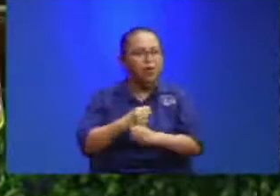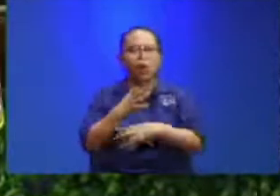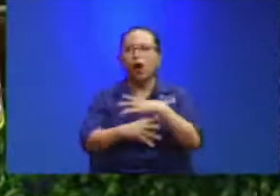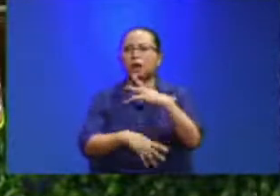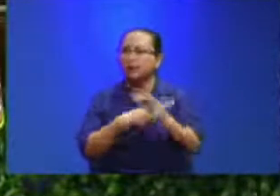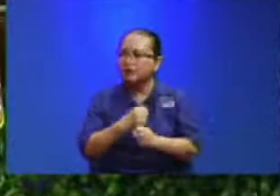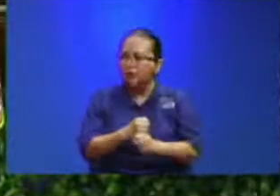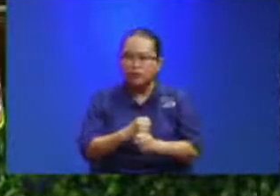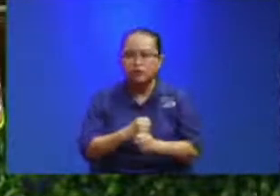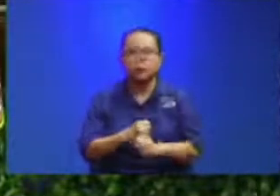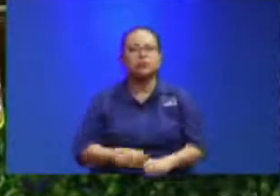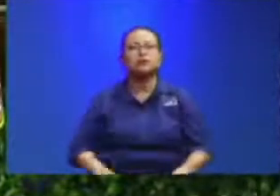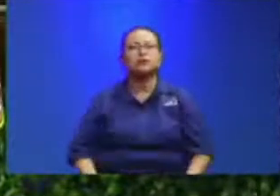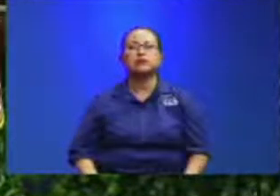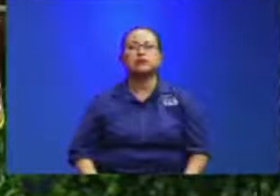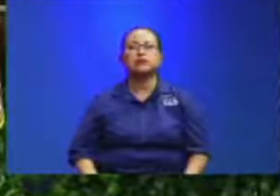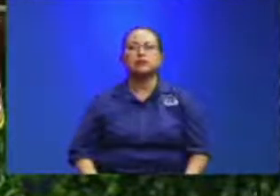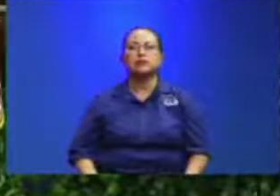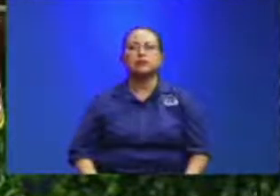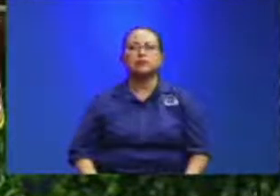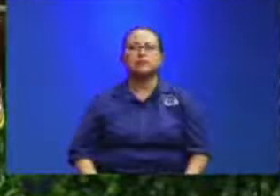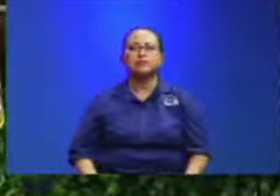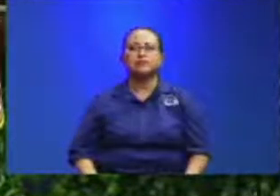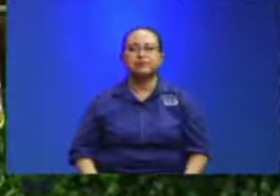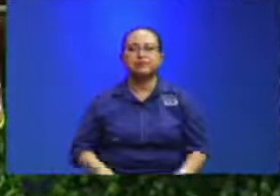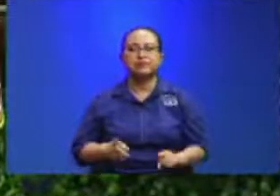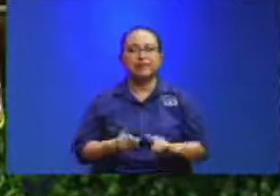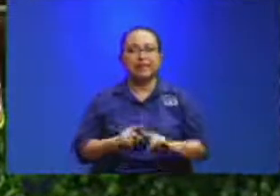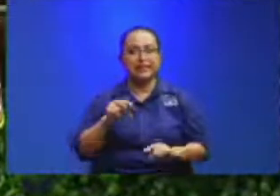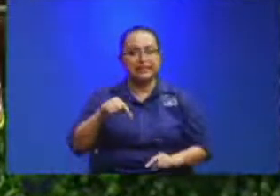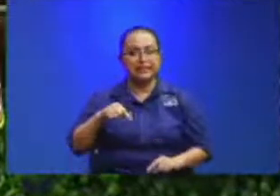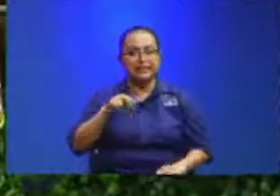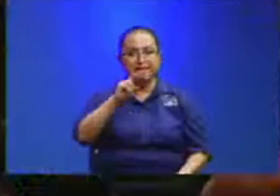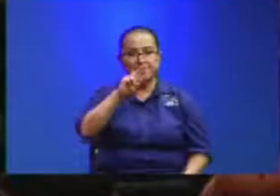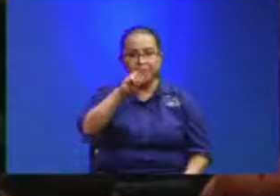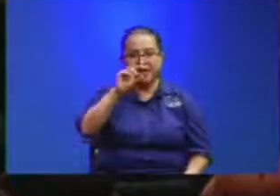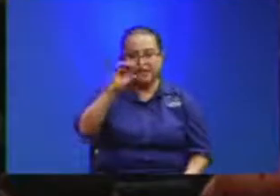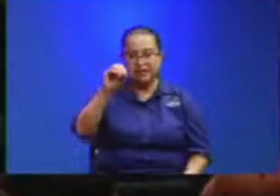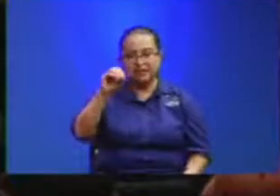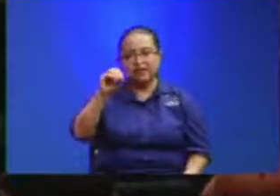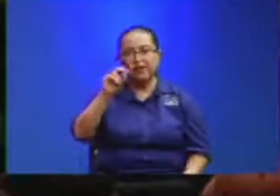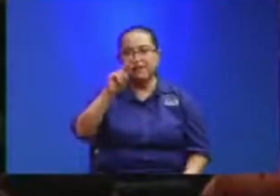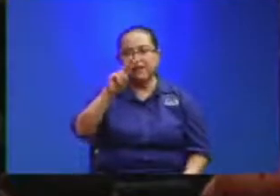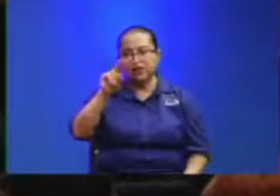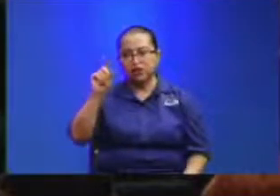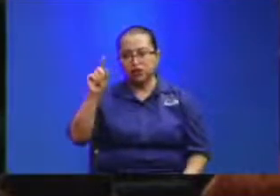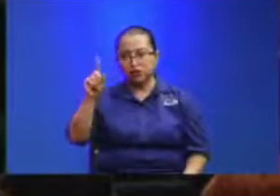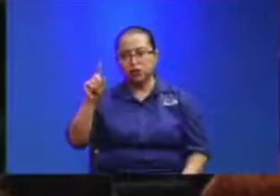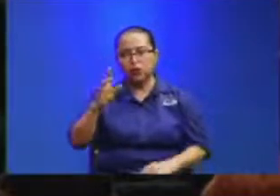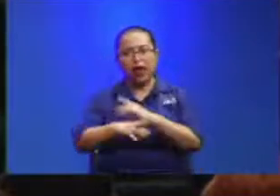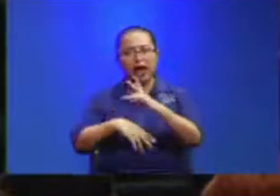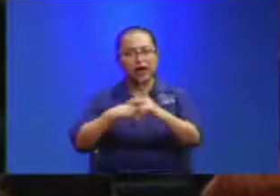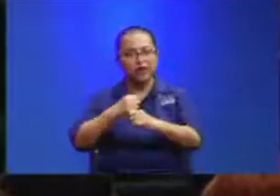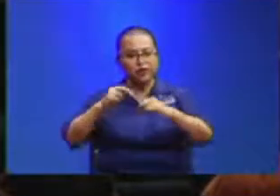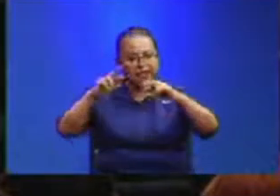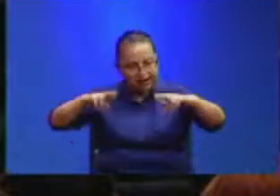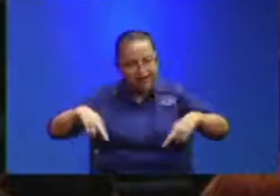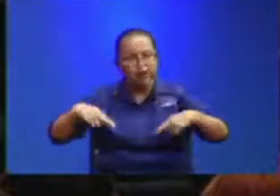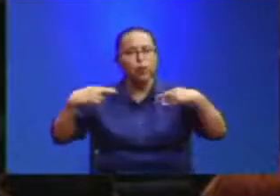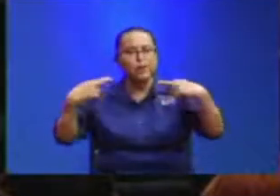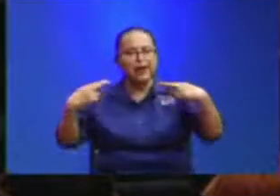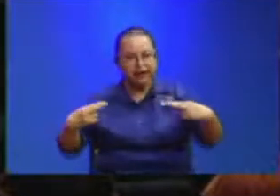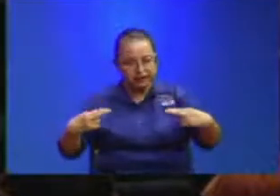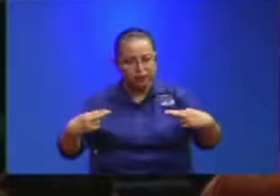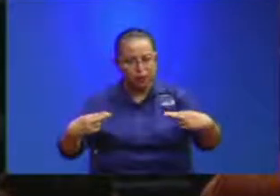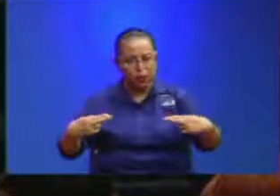se divide en tantas cosas y para nosotros este 2021 es el año de la recuperación y según la profecía que el